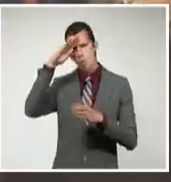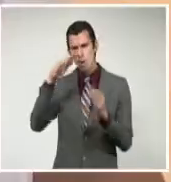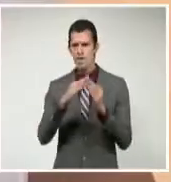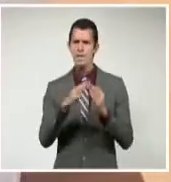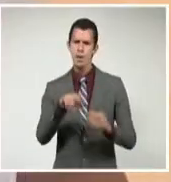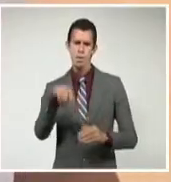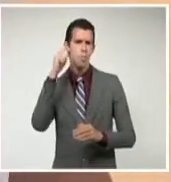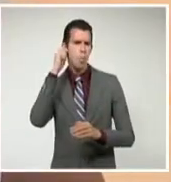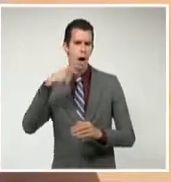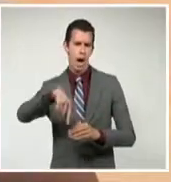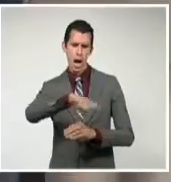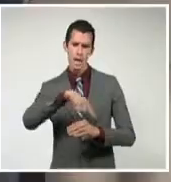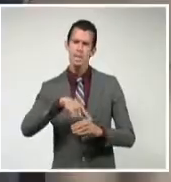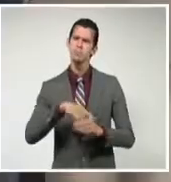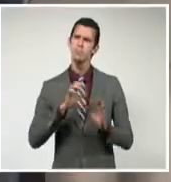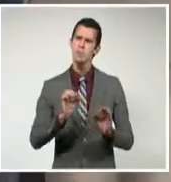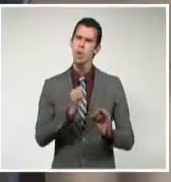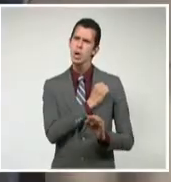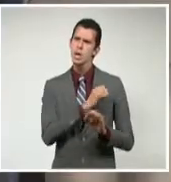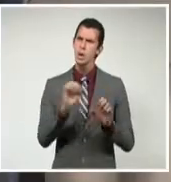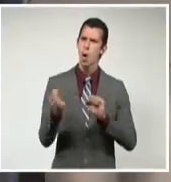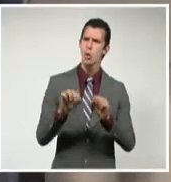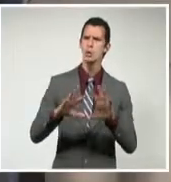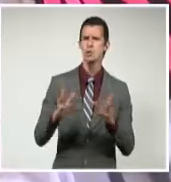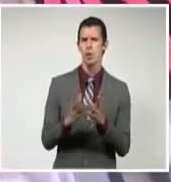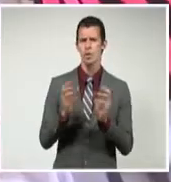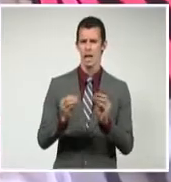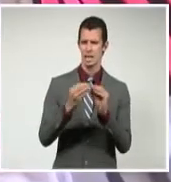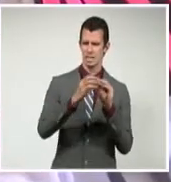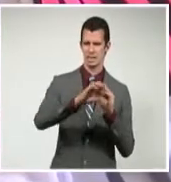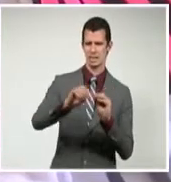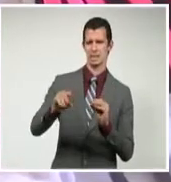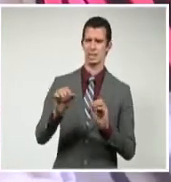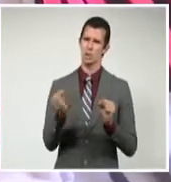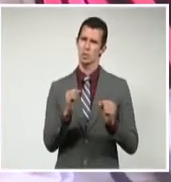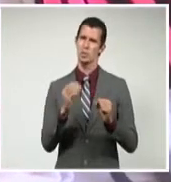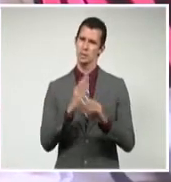la COVID-19, el control de la propagación pandémica y